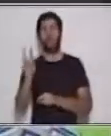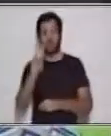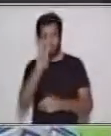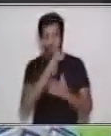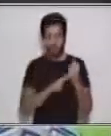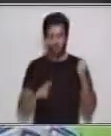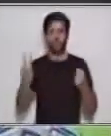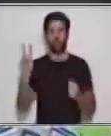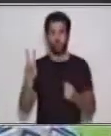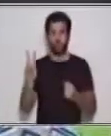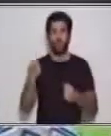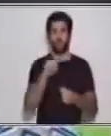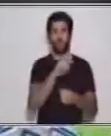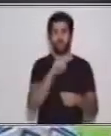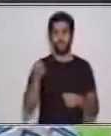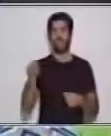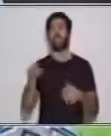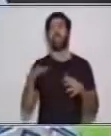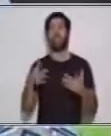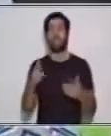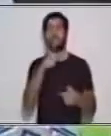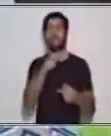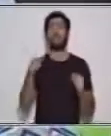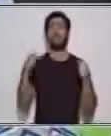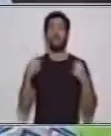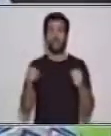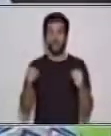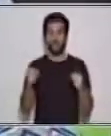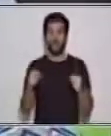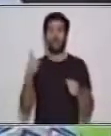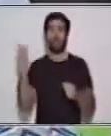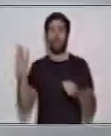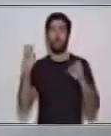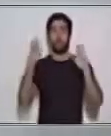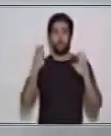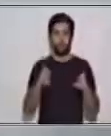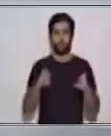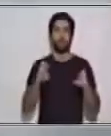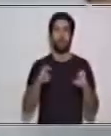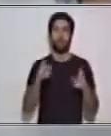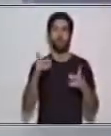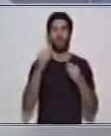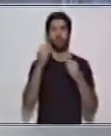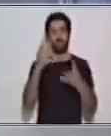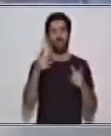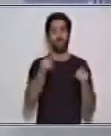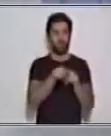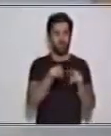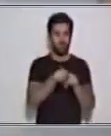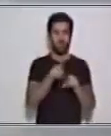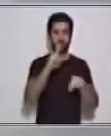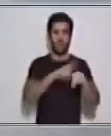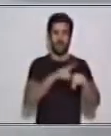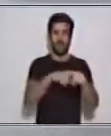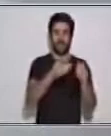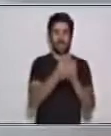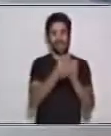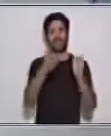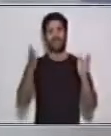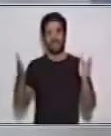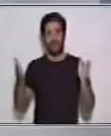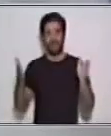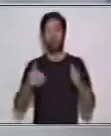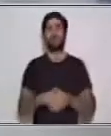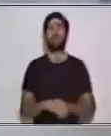días fueron los que hicieron, lo que esta persona hizo la misma cantidad de tiempo. Fue